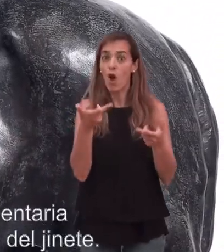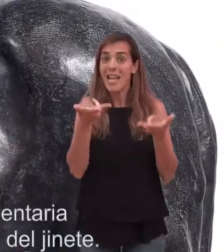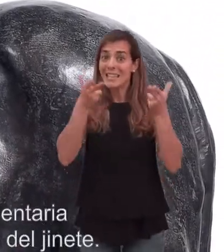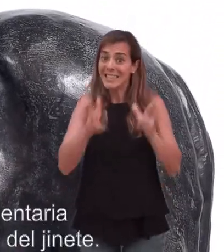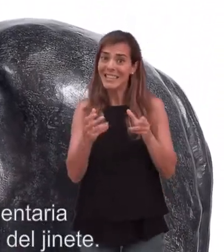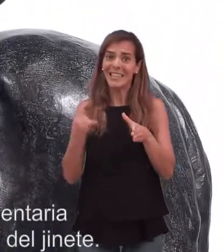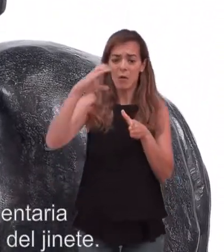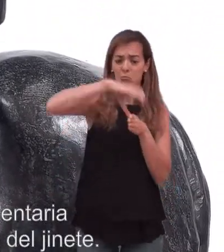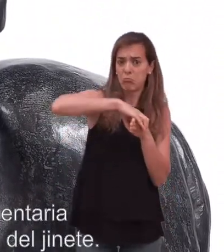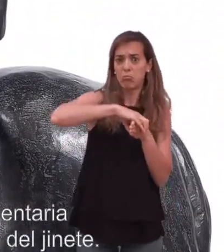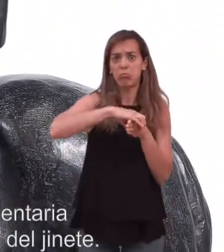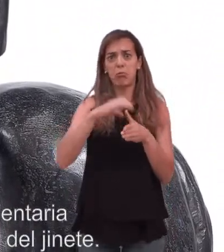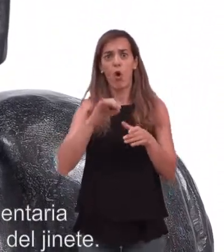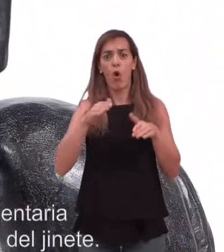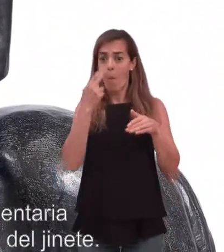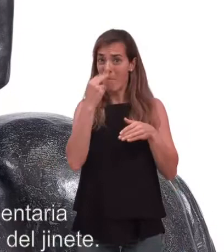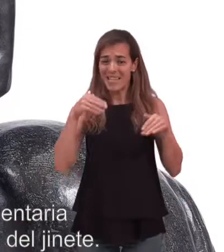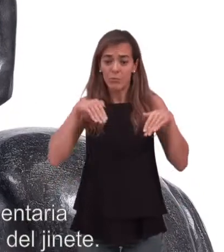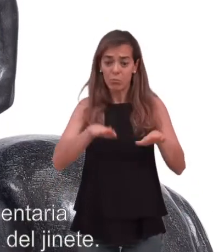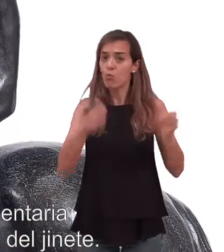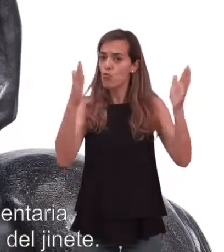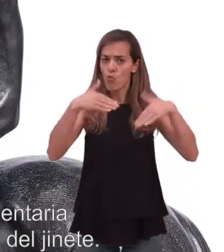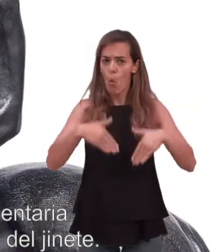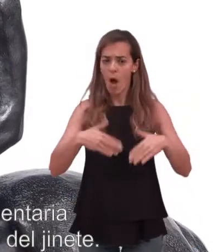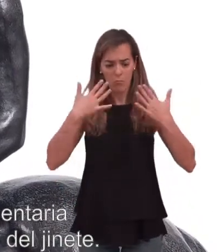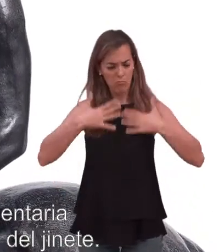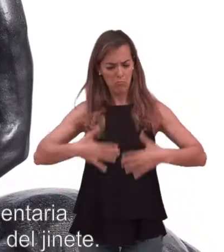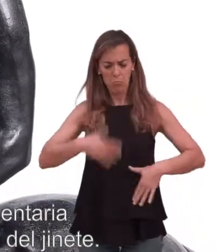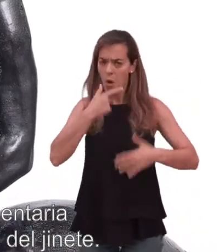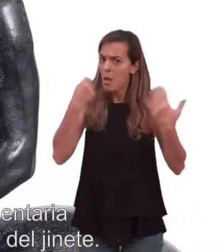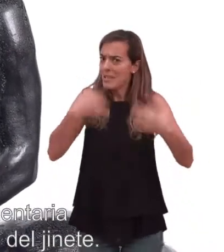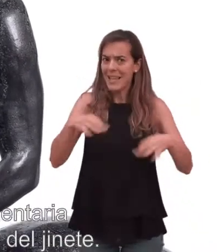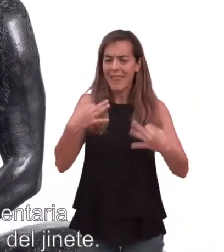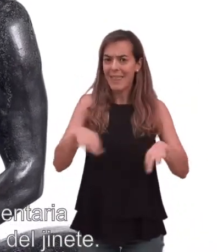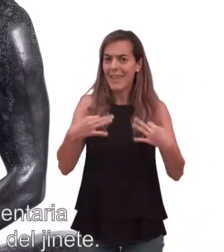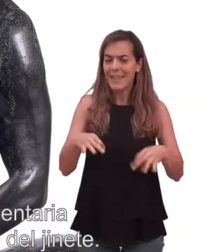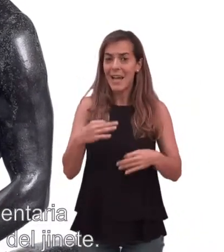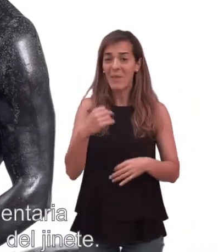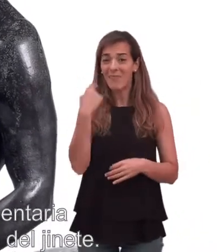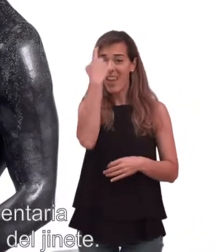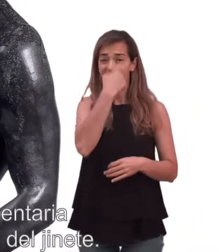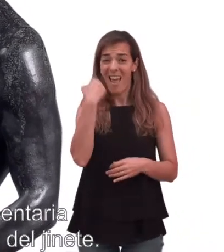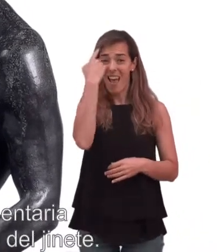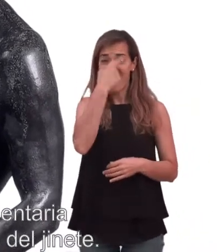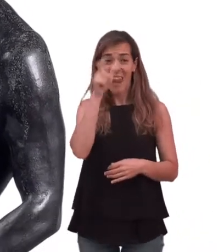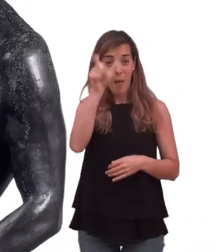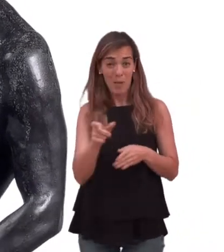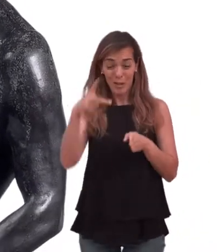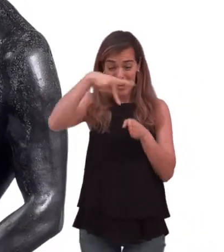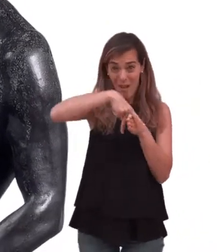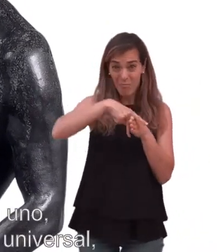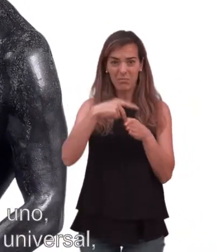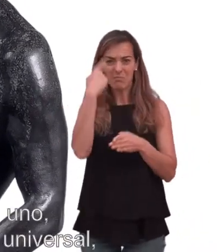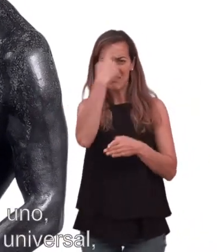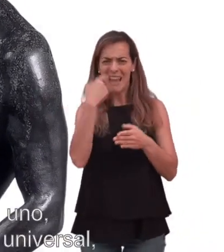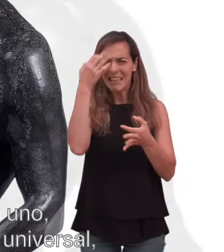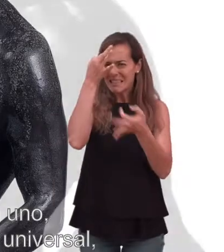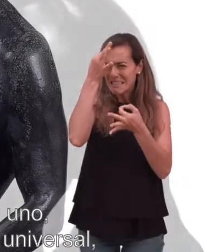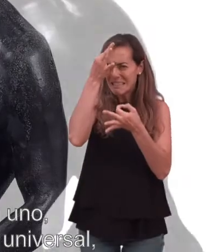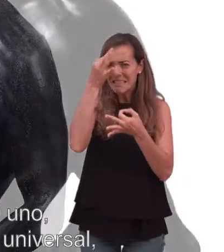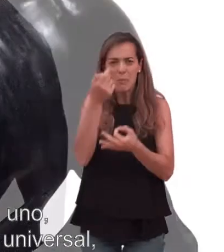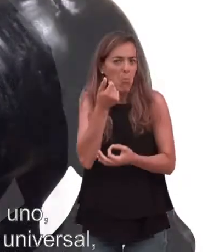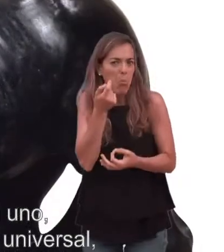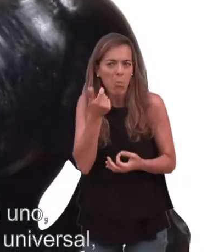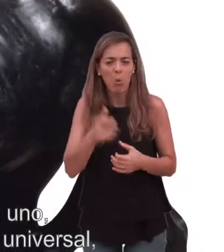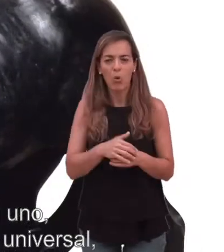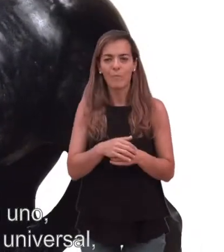de la sencillez de la indumentaria y la poca particularización del rostro del jinete. Hombre y animal se